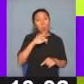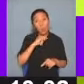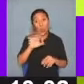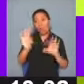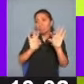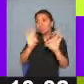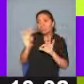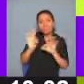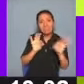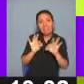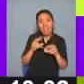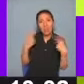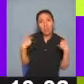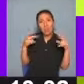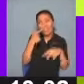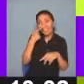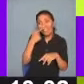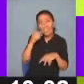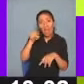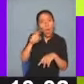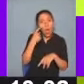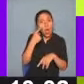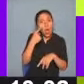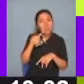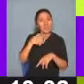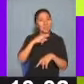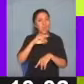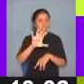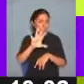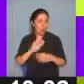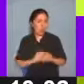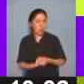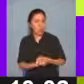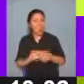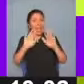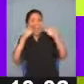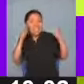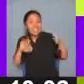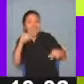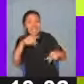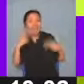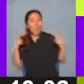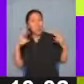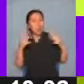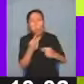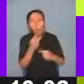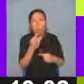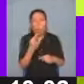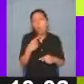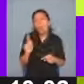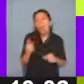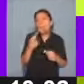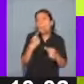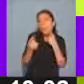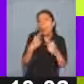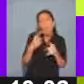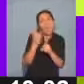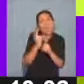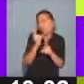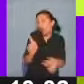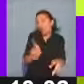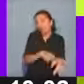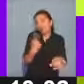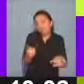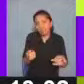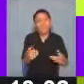del país y bueno internacional también Emiliano llega la gente acá a la cilla de turismo digo Cuáles cuáles son las preguntas frecuentes Cuál es la información que ustedes les